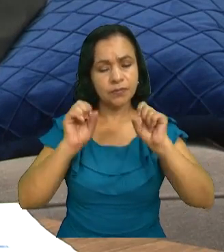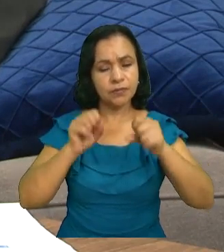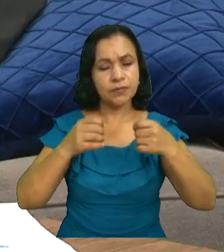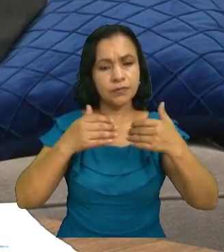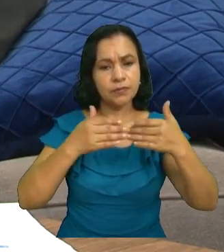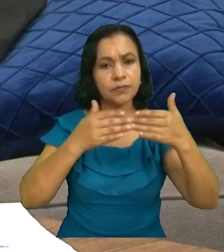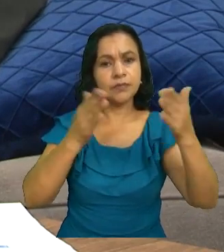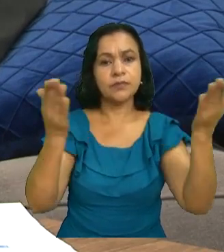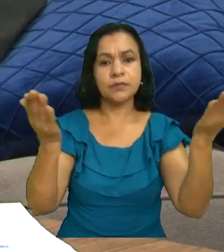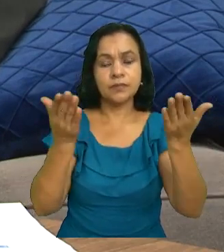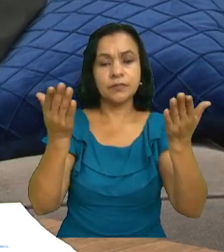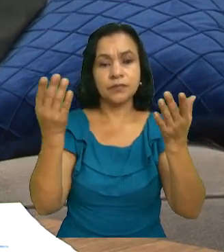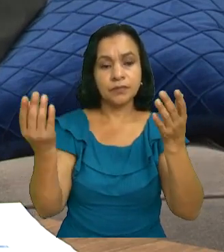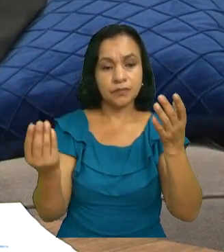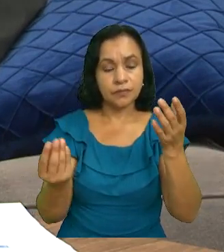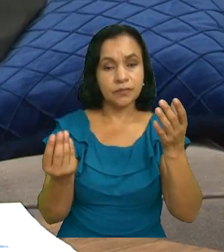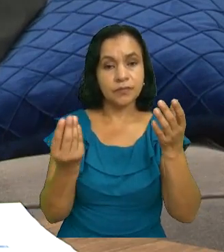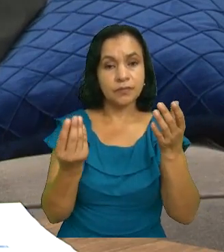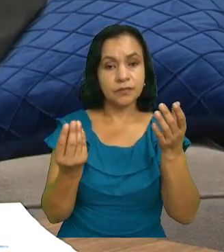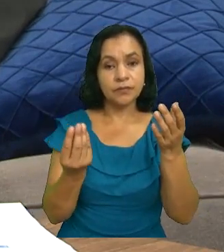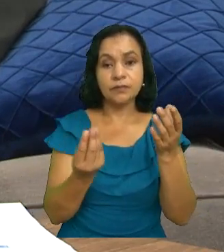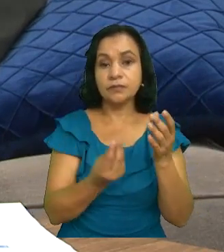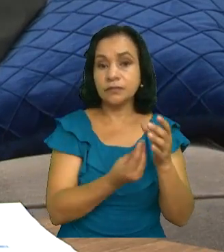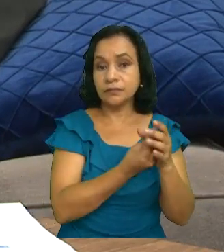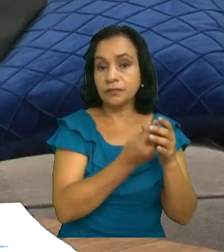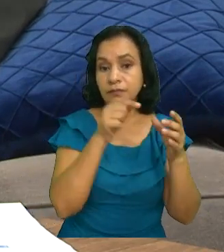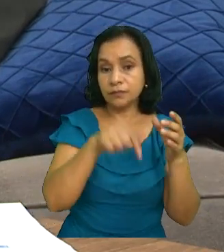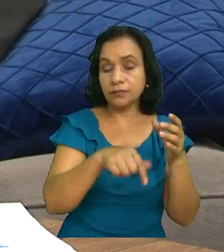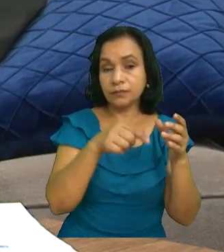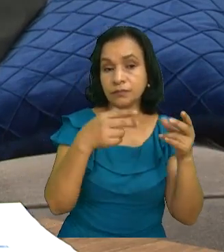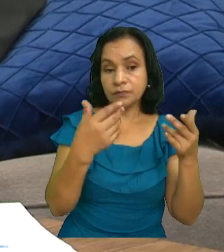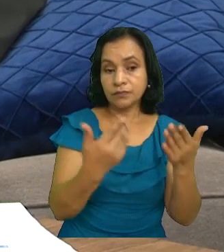posibilidad de incorporar al mundo del trabajo